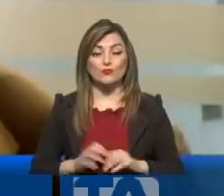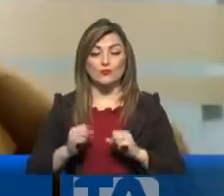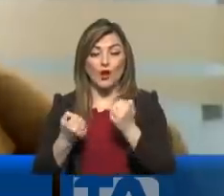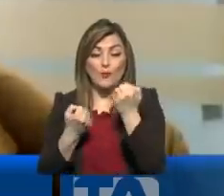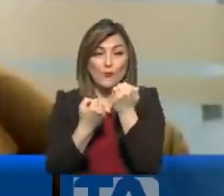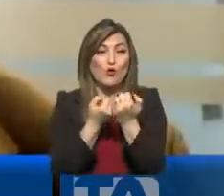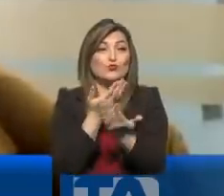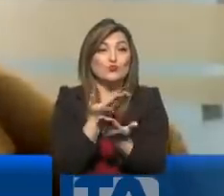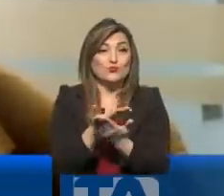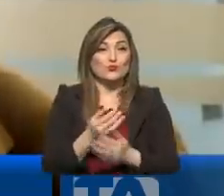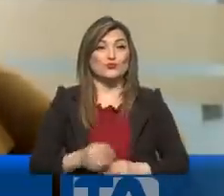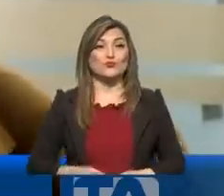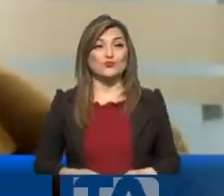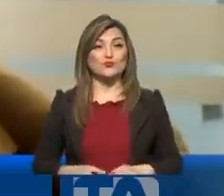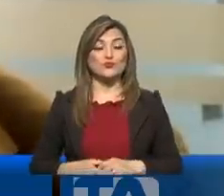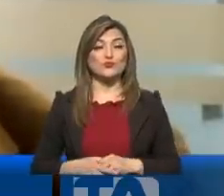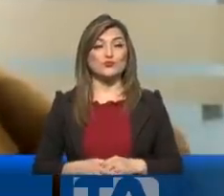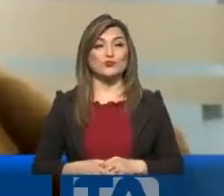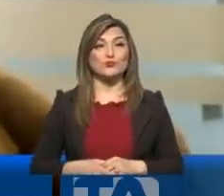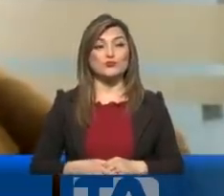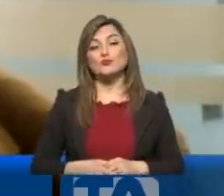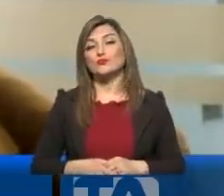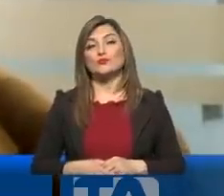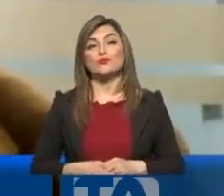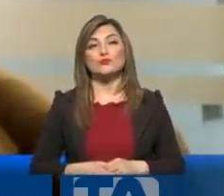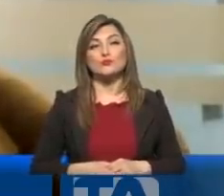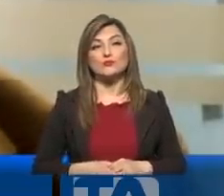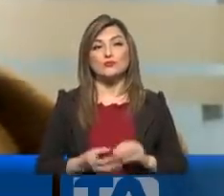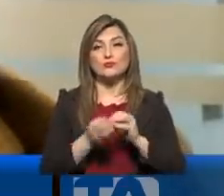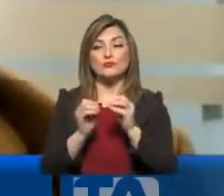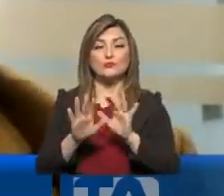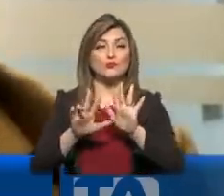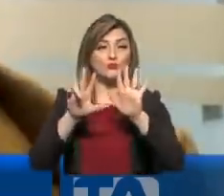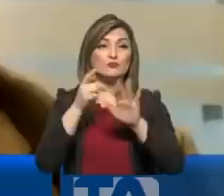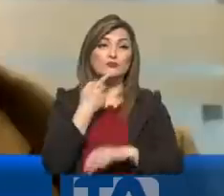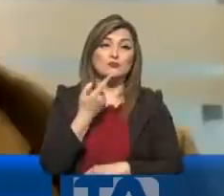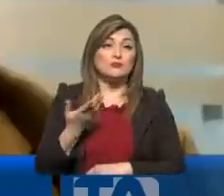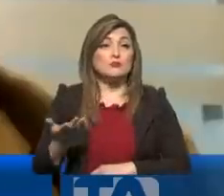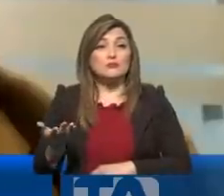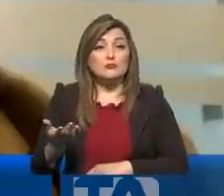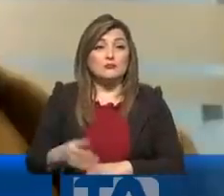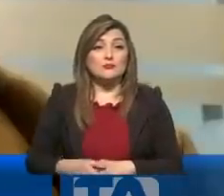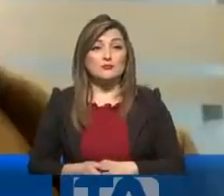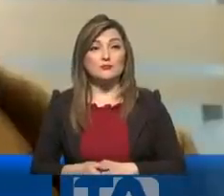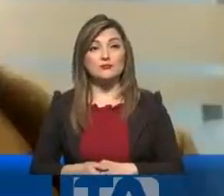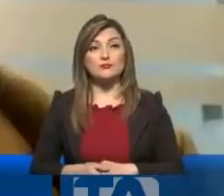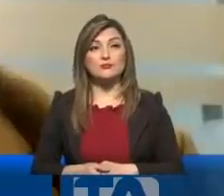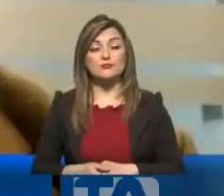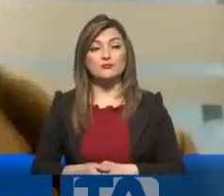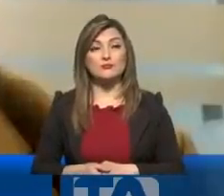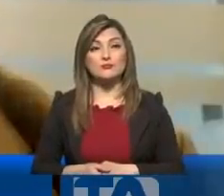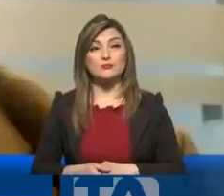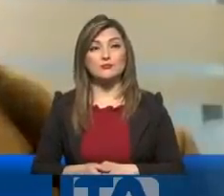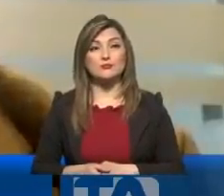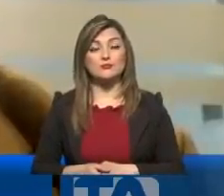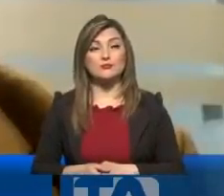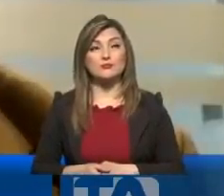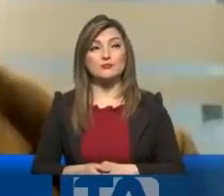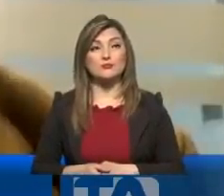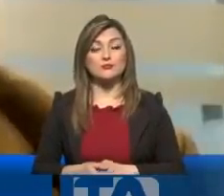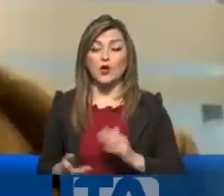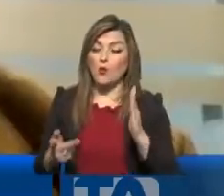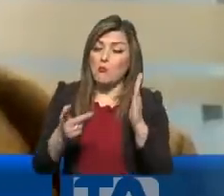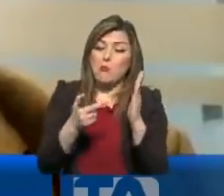esa propuesta manifestada en su momento por los compañeros de Pachacutic y que también lo pusimos como punto y